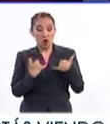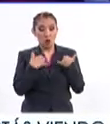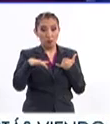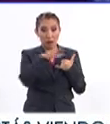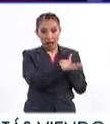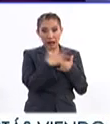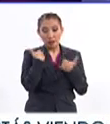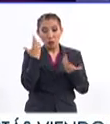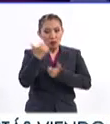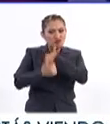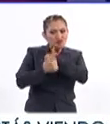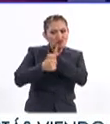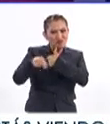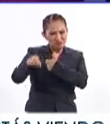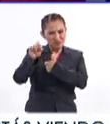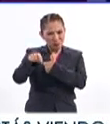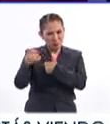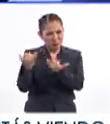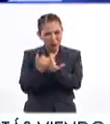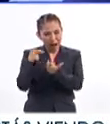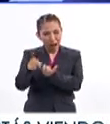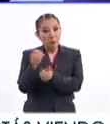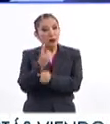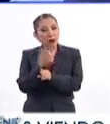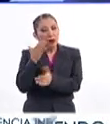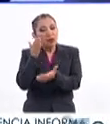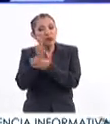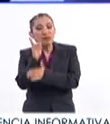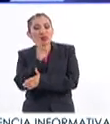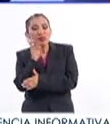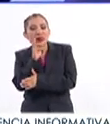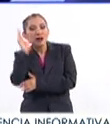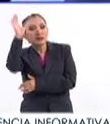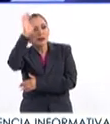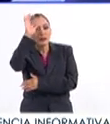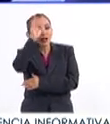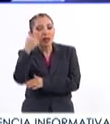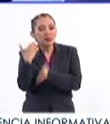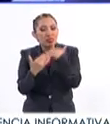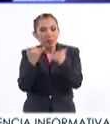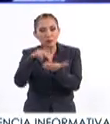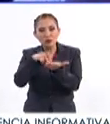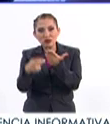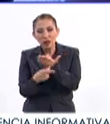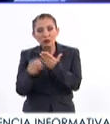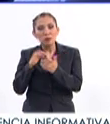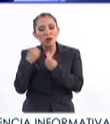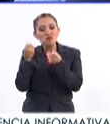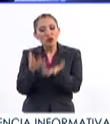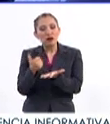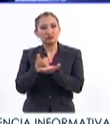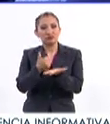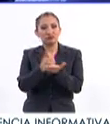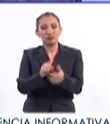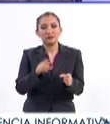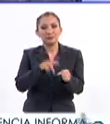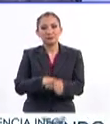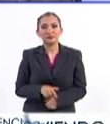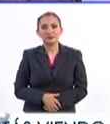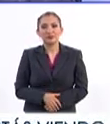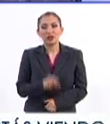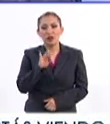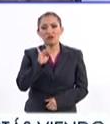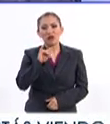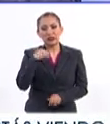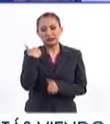jóvenes, que se realicen eventos como FIRST es una oportunidad para incursionar en el área de las ciencias y desarrollar proyectos que puedan aportar a la sociedad.